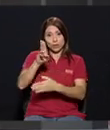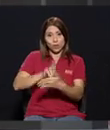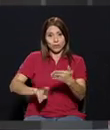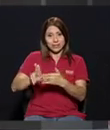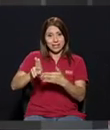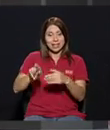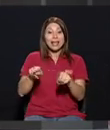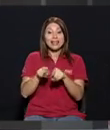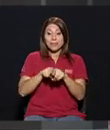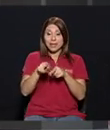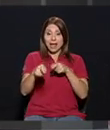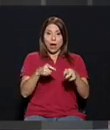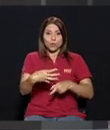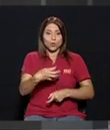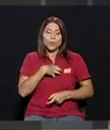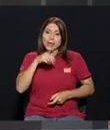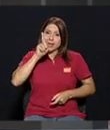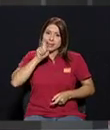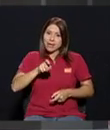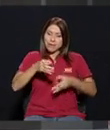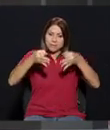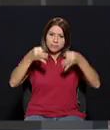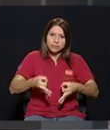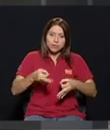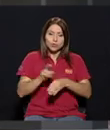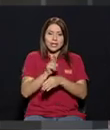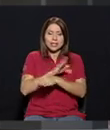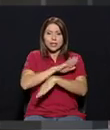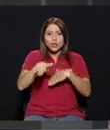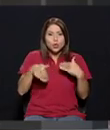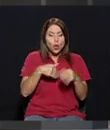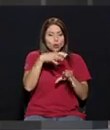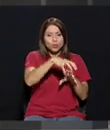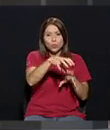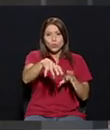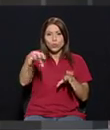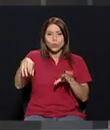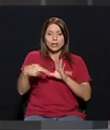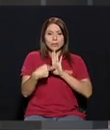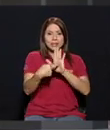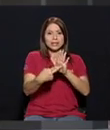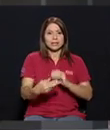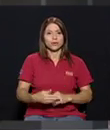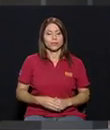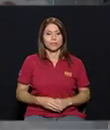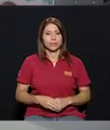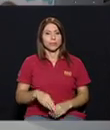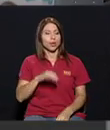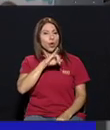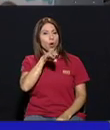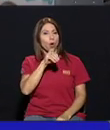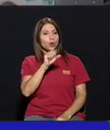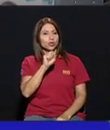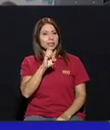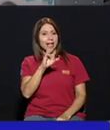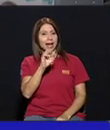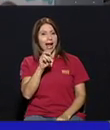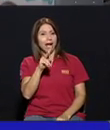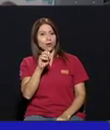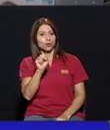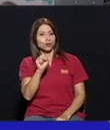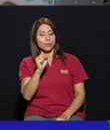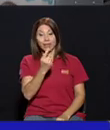de garantizar que esta autonomía sea de manera efectiva en todos los espacios de representación. José Carlos. Cada una de las